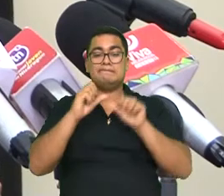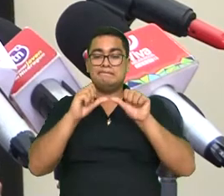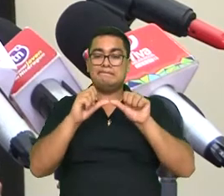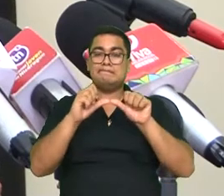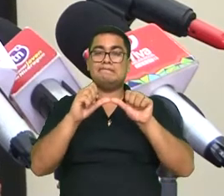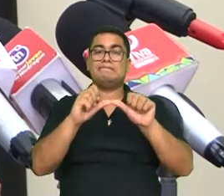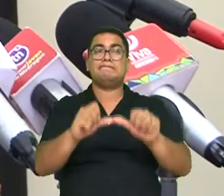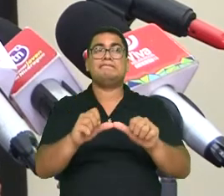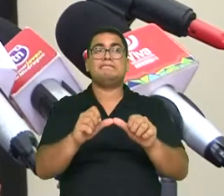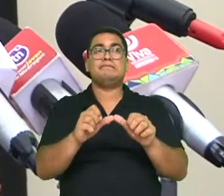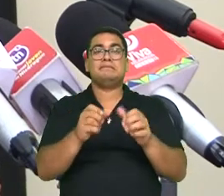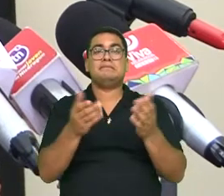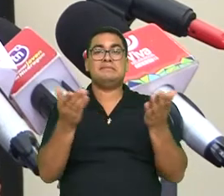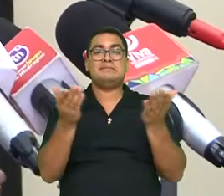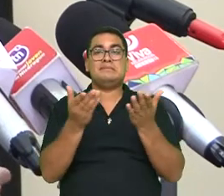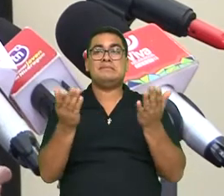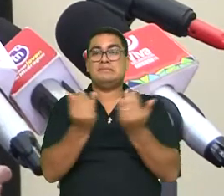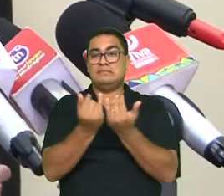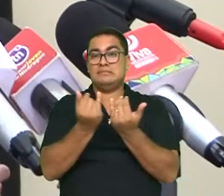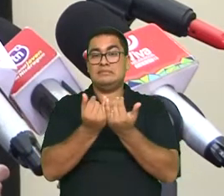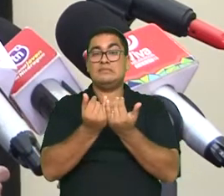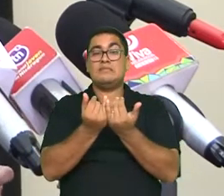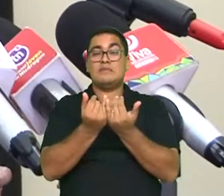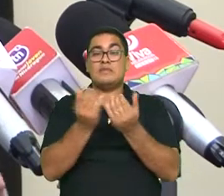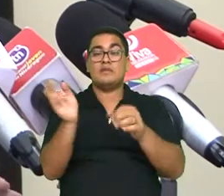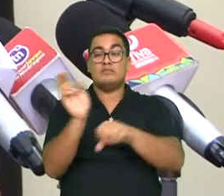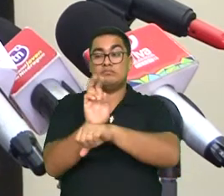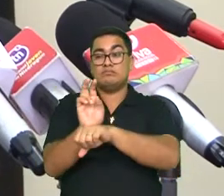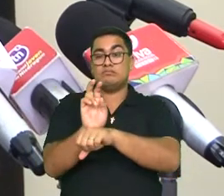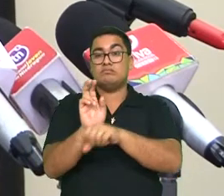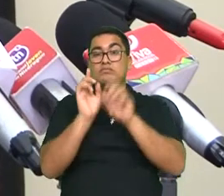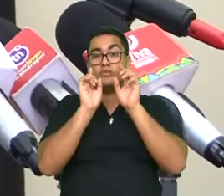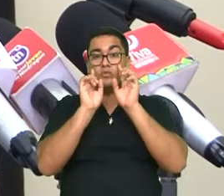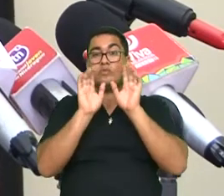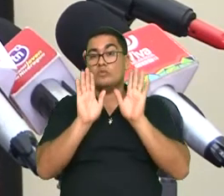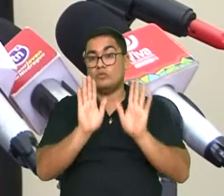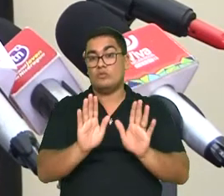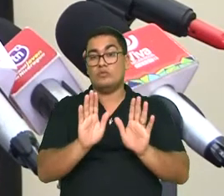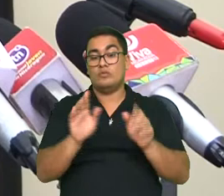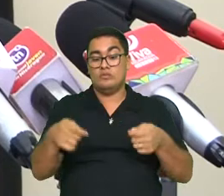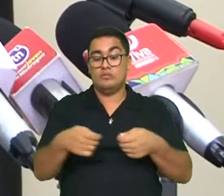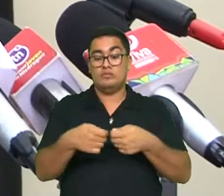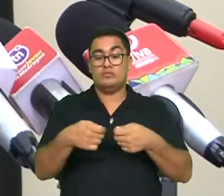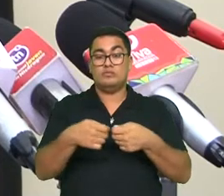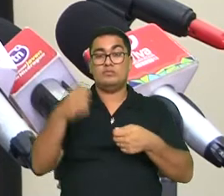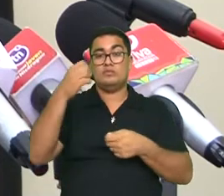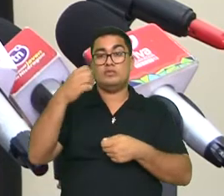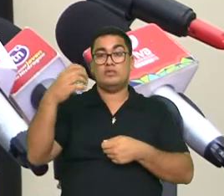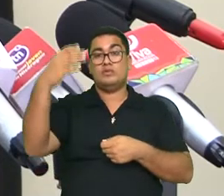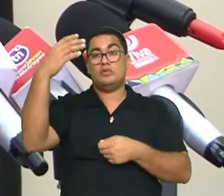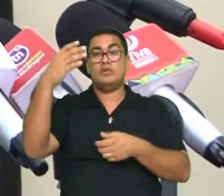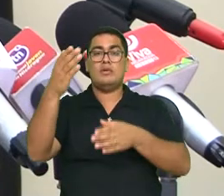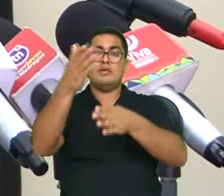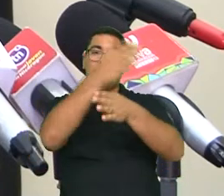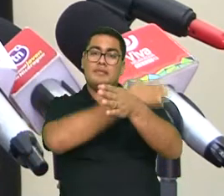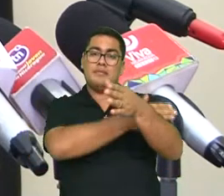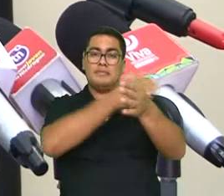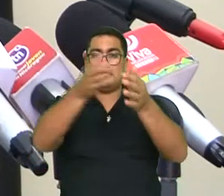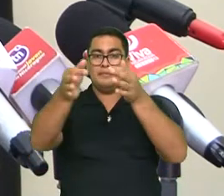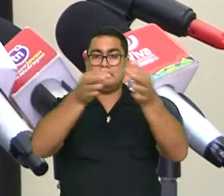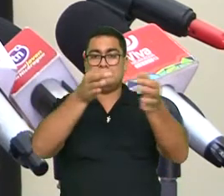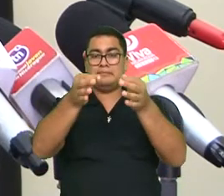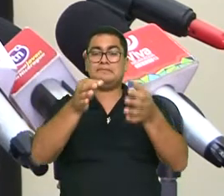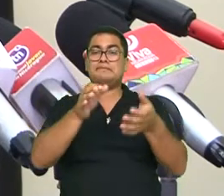restablecerlo. También estamos dando seguimiento al restablecimiento del suministro de energía. Lo hemos explicado también en otras